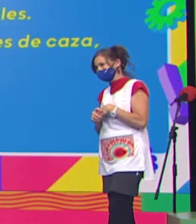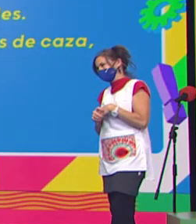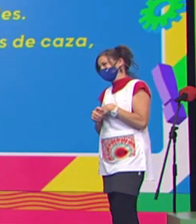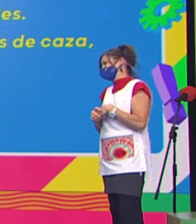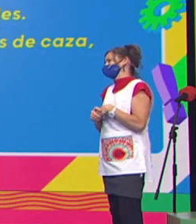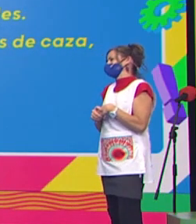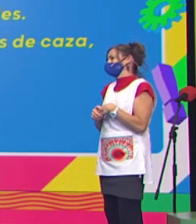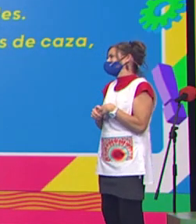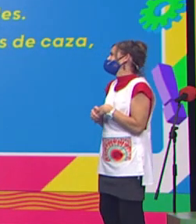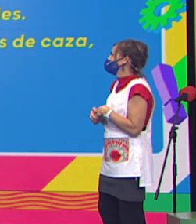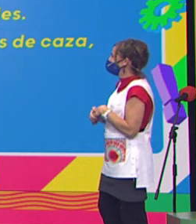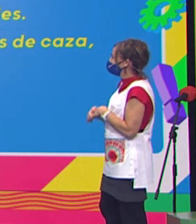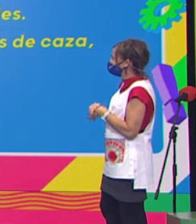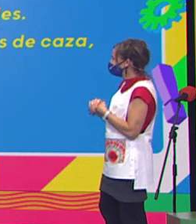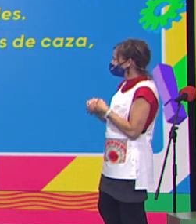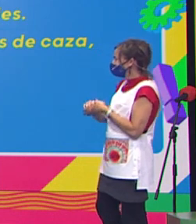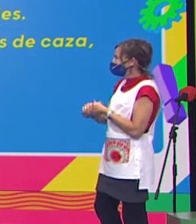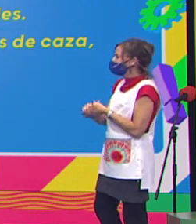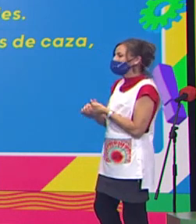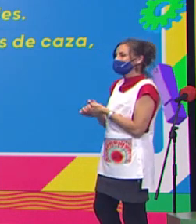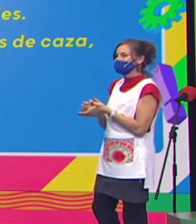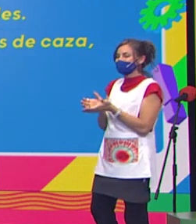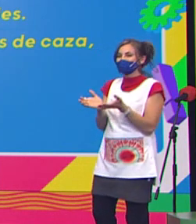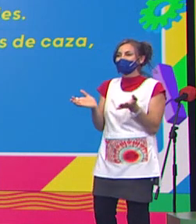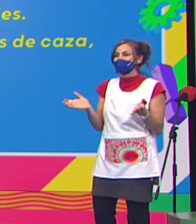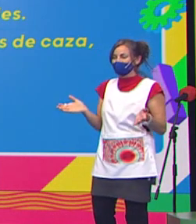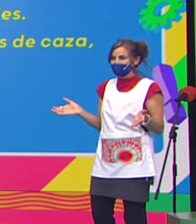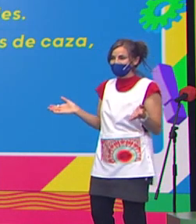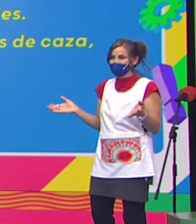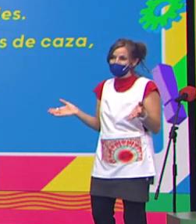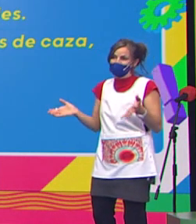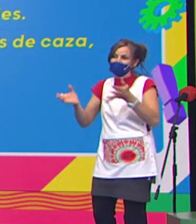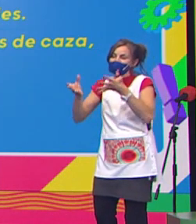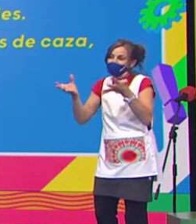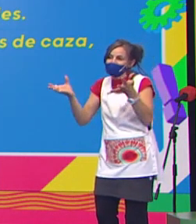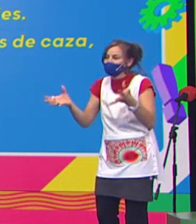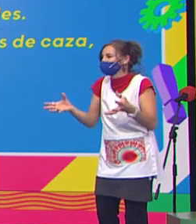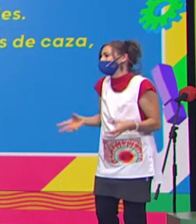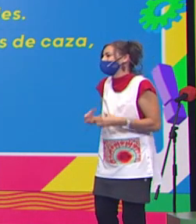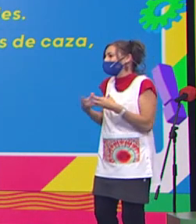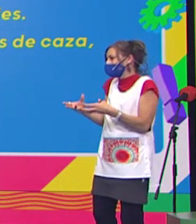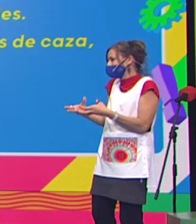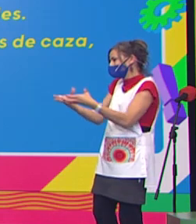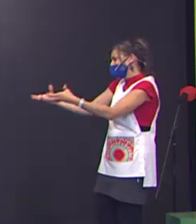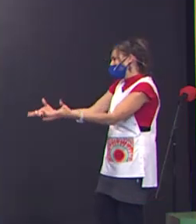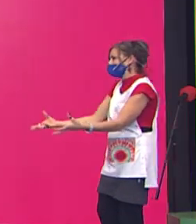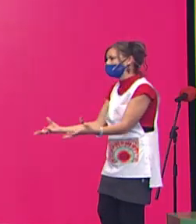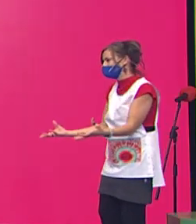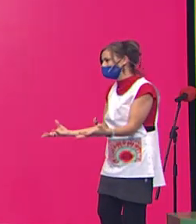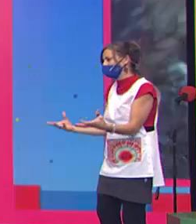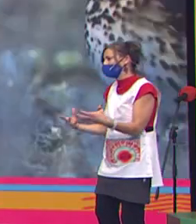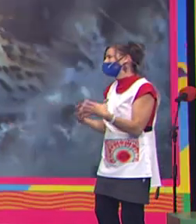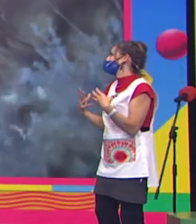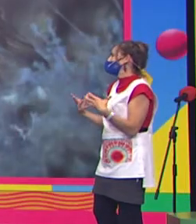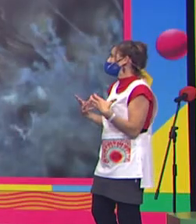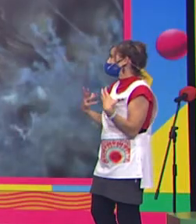No podría decir de cuál era esa porque no se llegaba a distinguir bien. Y después las últimas son las forrajeras de suelo. Las forrajeras de suelo son las que comen en el